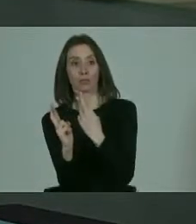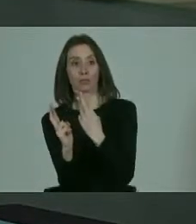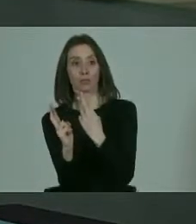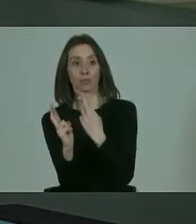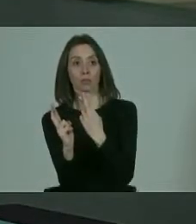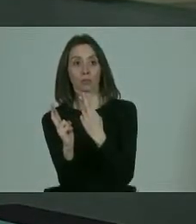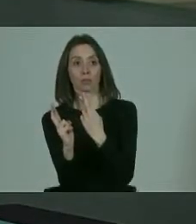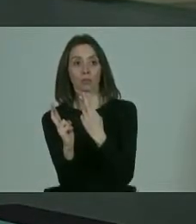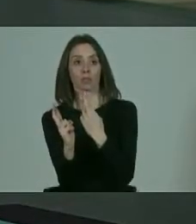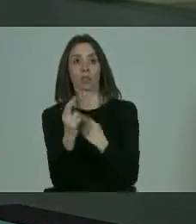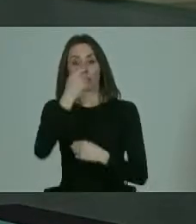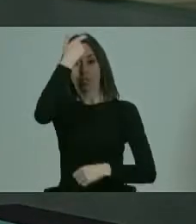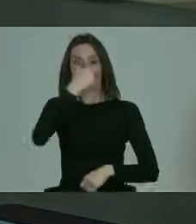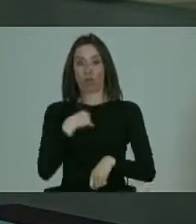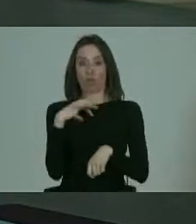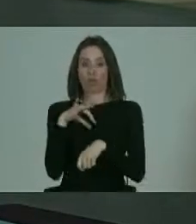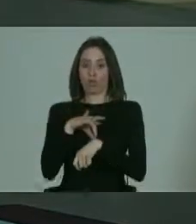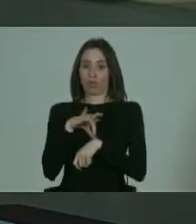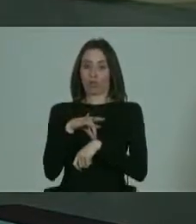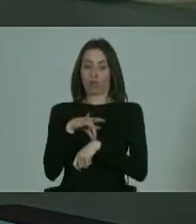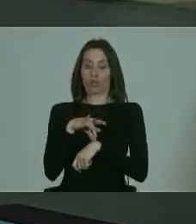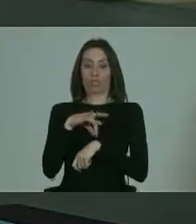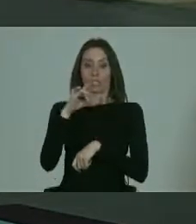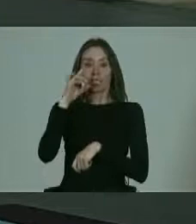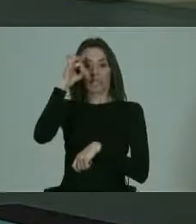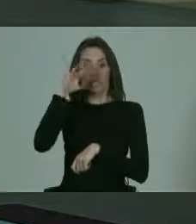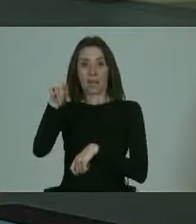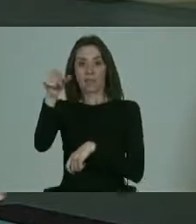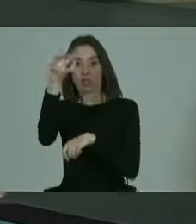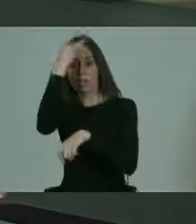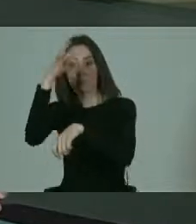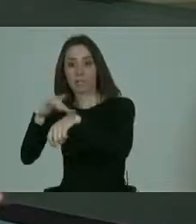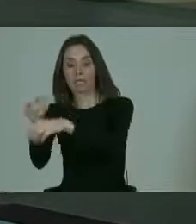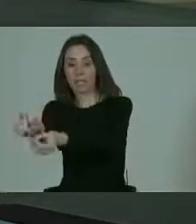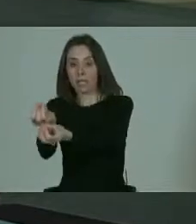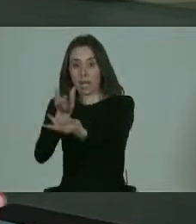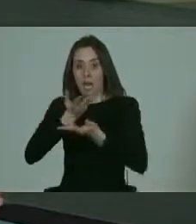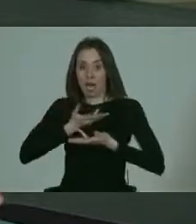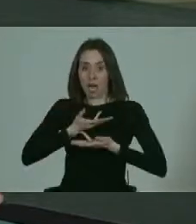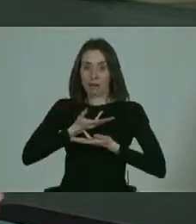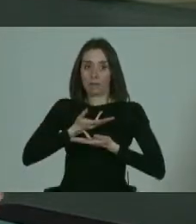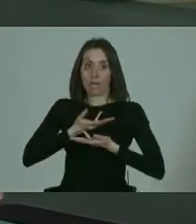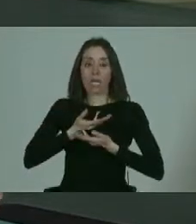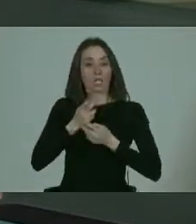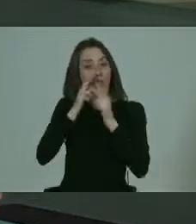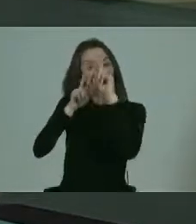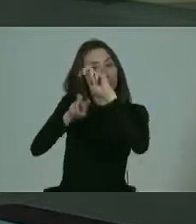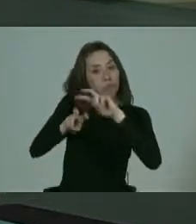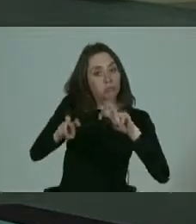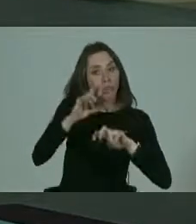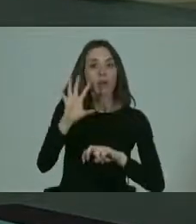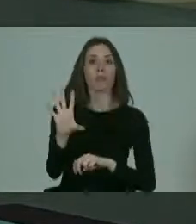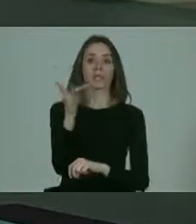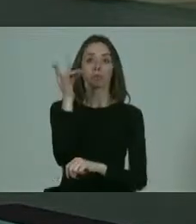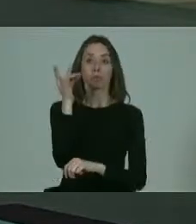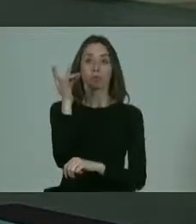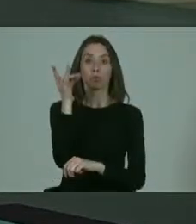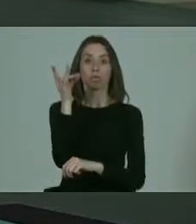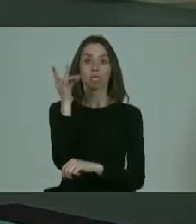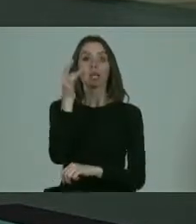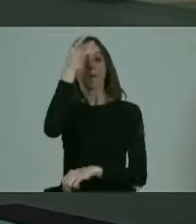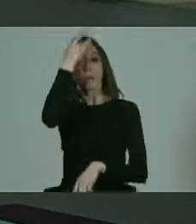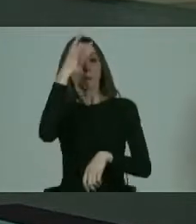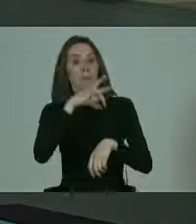en que el médico conocía lo que le confiaba al paciente pero no sólo eso lo que descubría y que muchas veces al